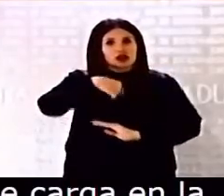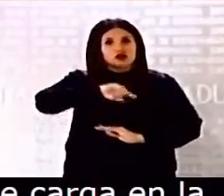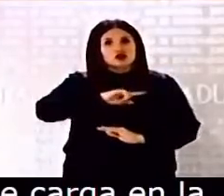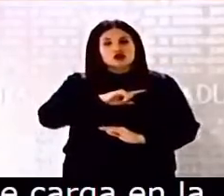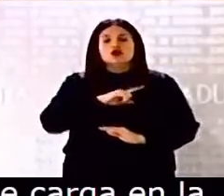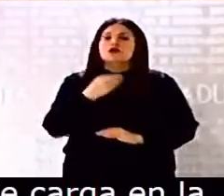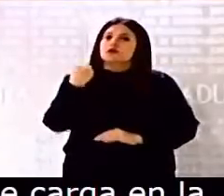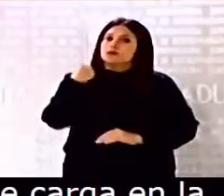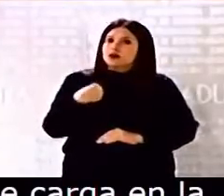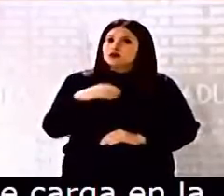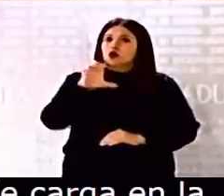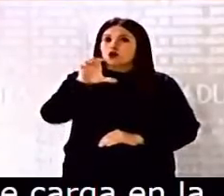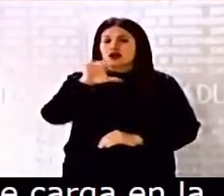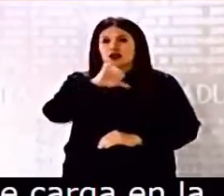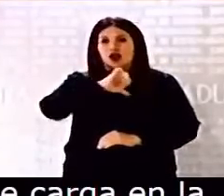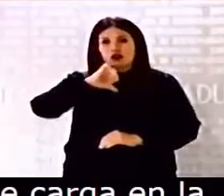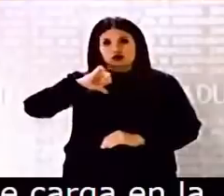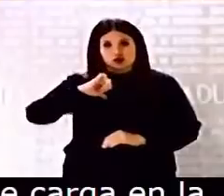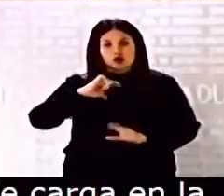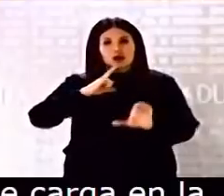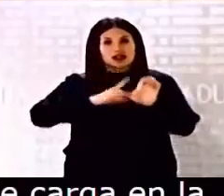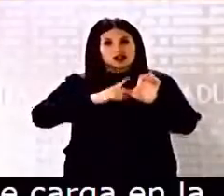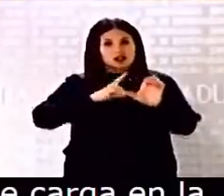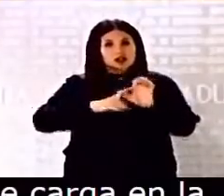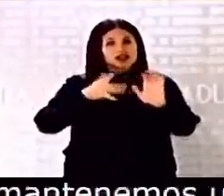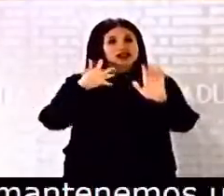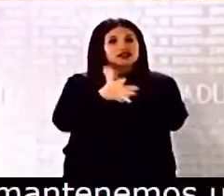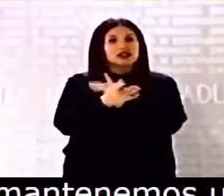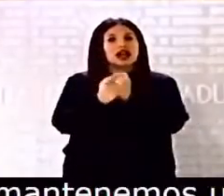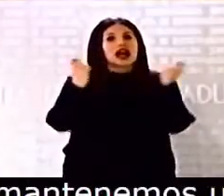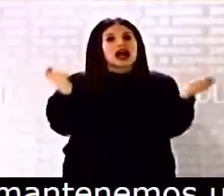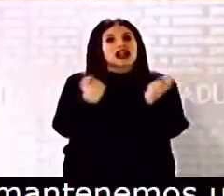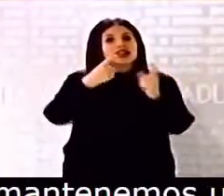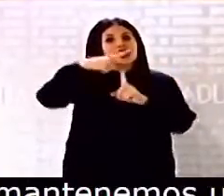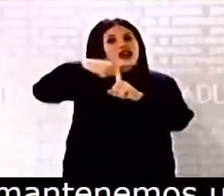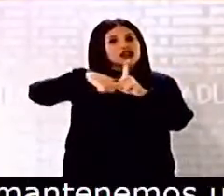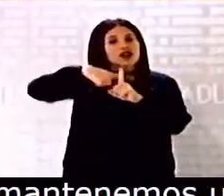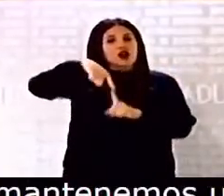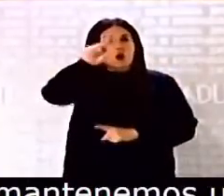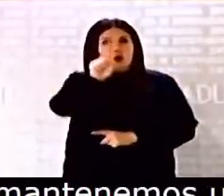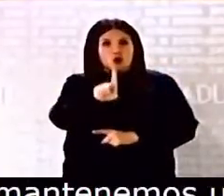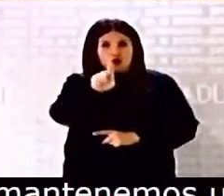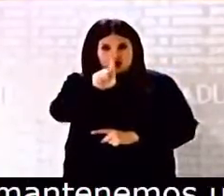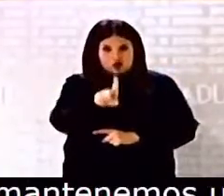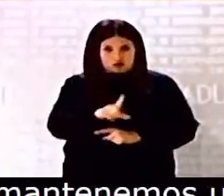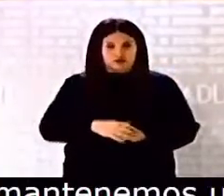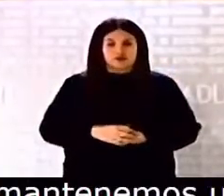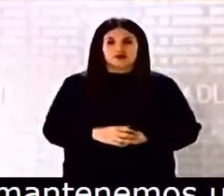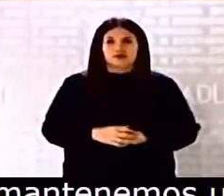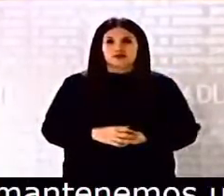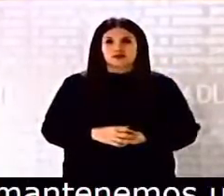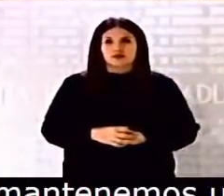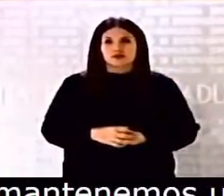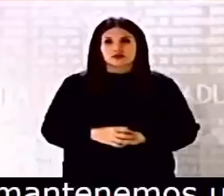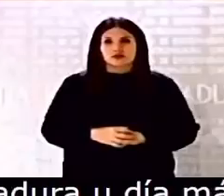1 en la comunidad autónoma de Extremadura un día más.